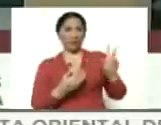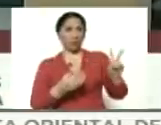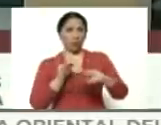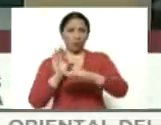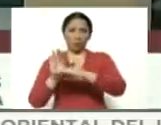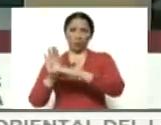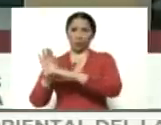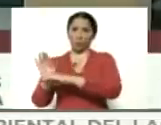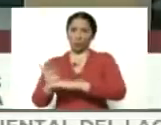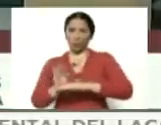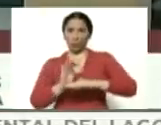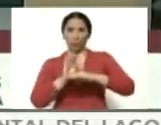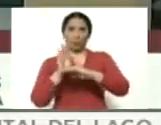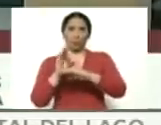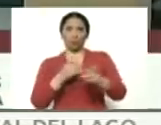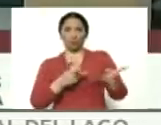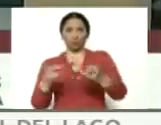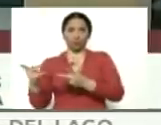resguardo y de recepción